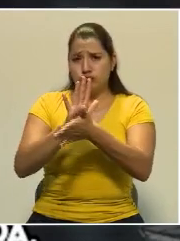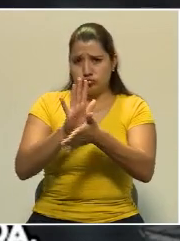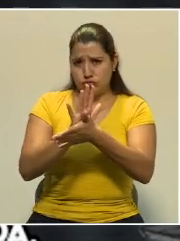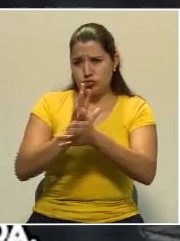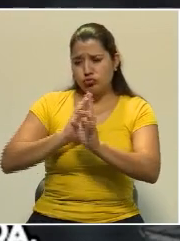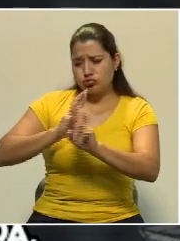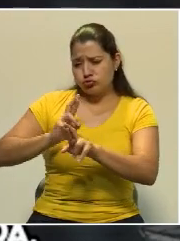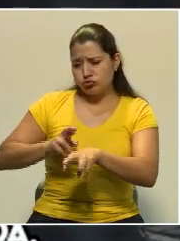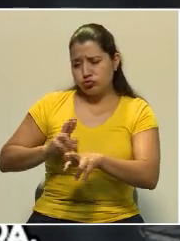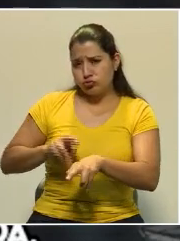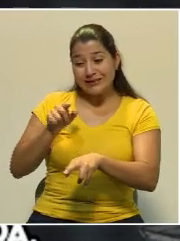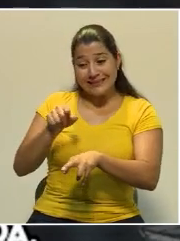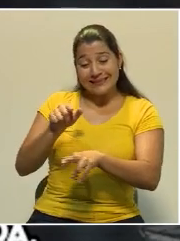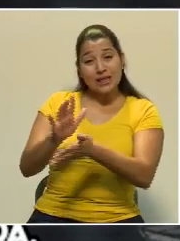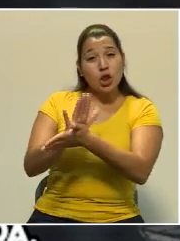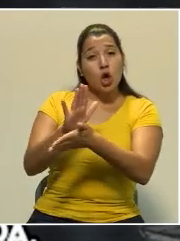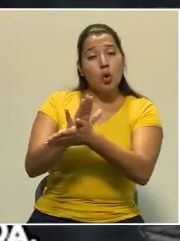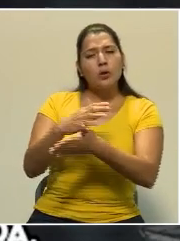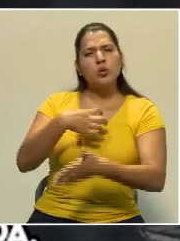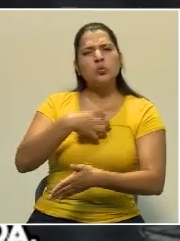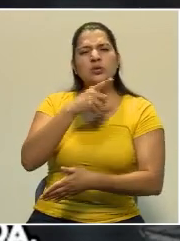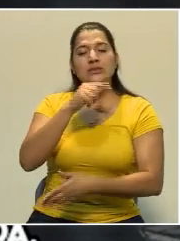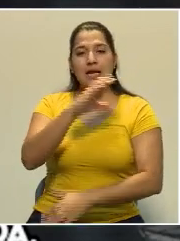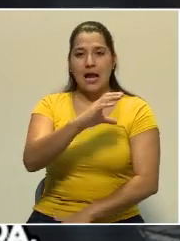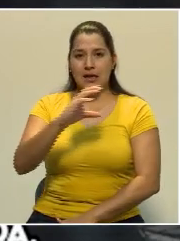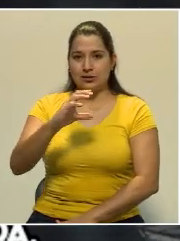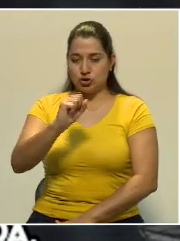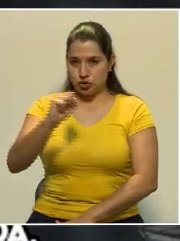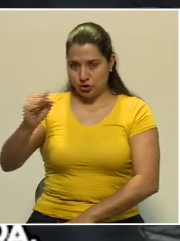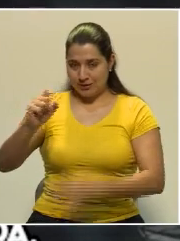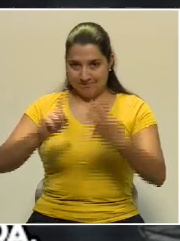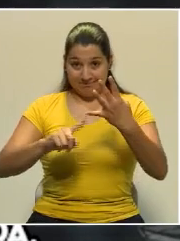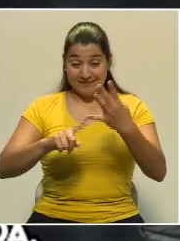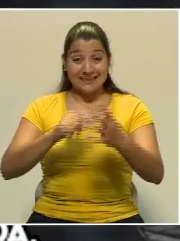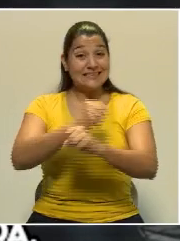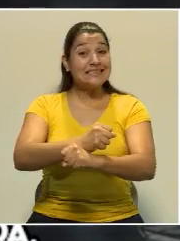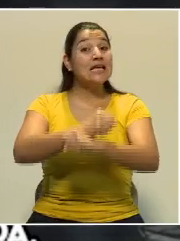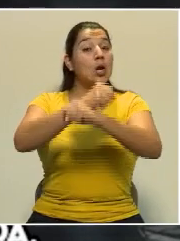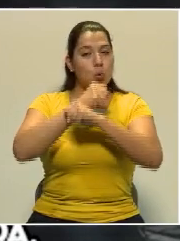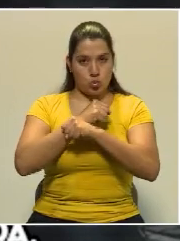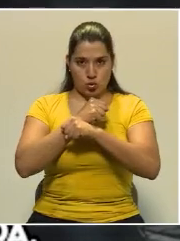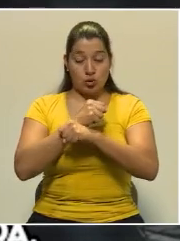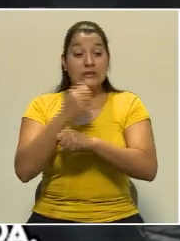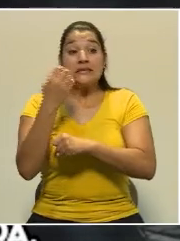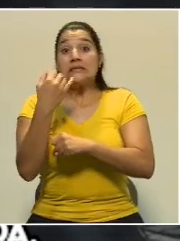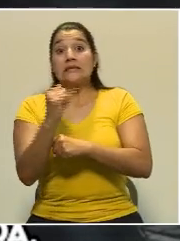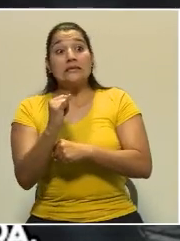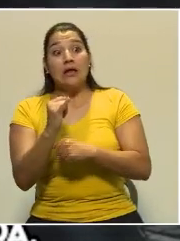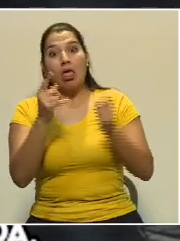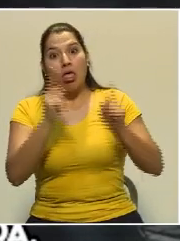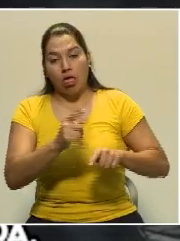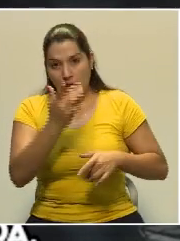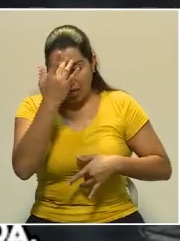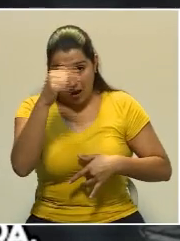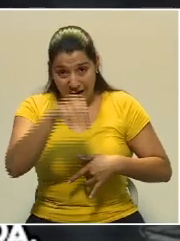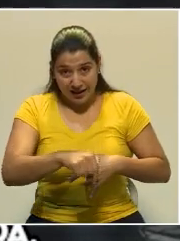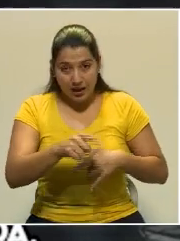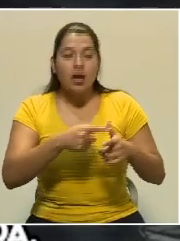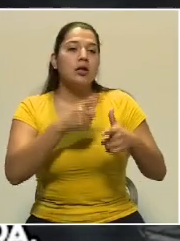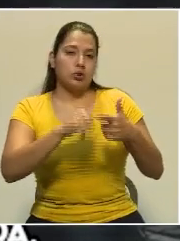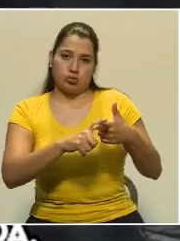Caja Costarricense del Seguro Social. Seguro de viaje que cubra alojamiento en caso de cuarentena y gastos médicos